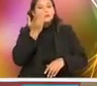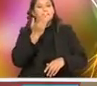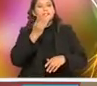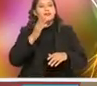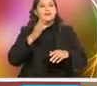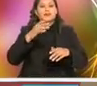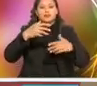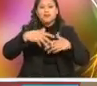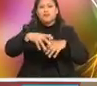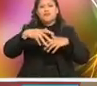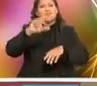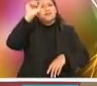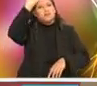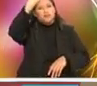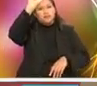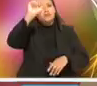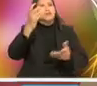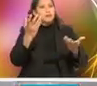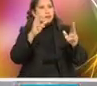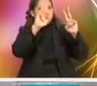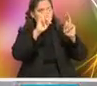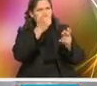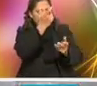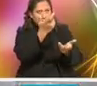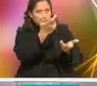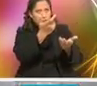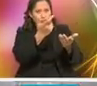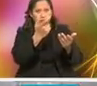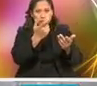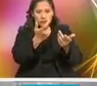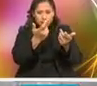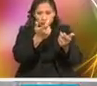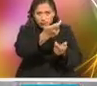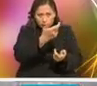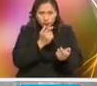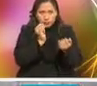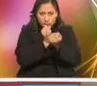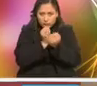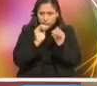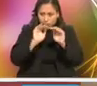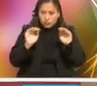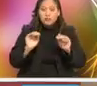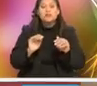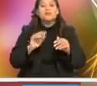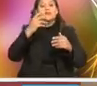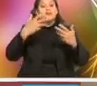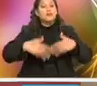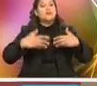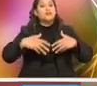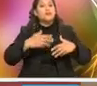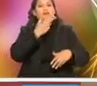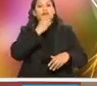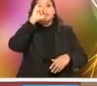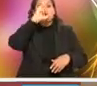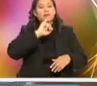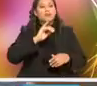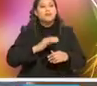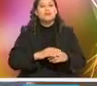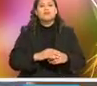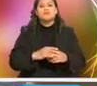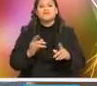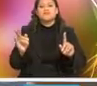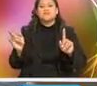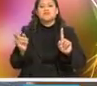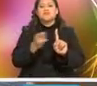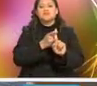salir a una marcha para hablar precisamente de derechos y de igualdad en el empleo, pues el cuate de la fábrica decide cerrar la